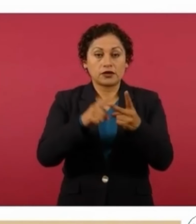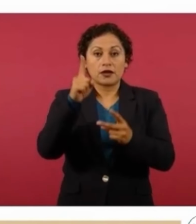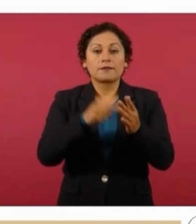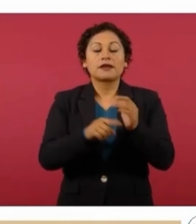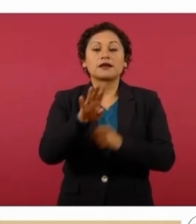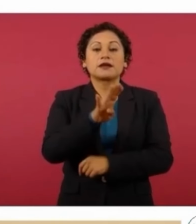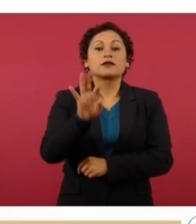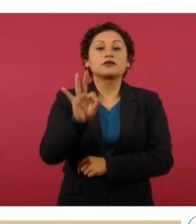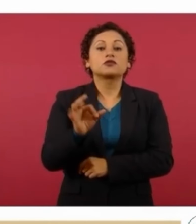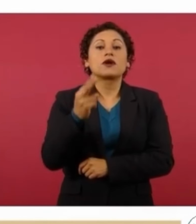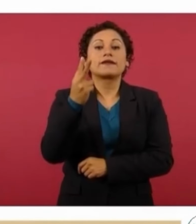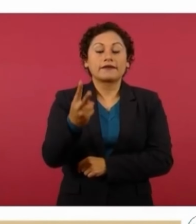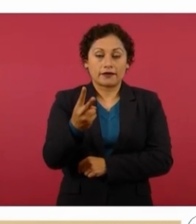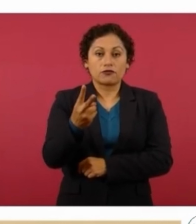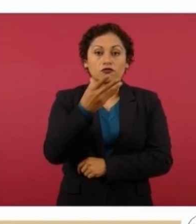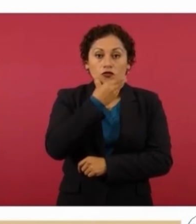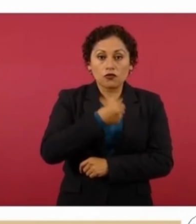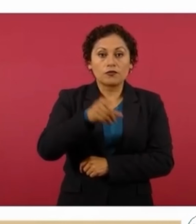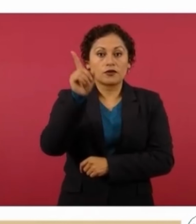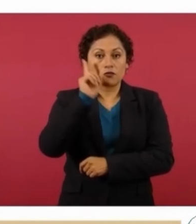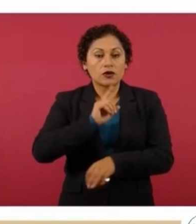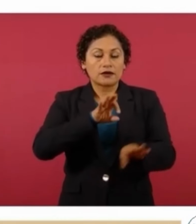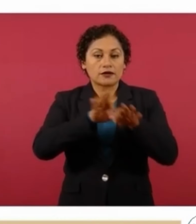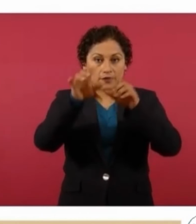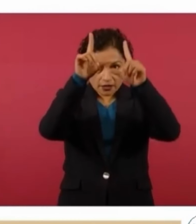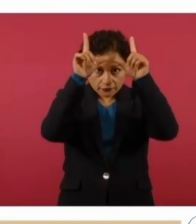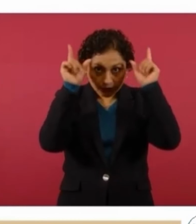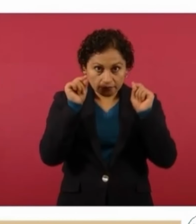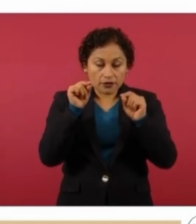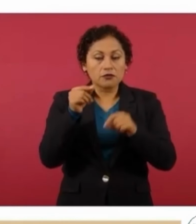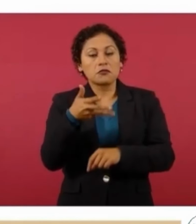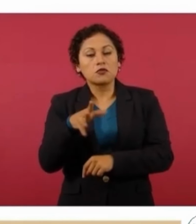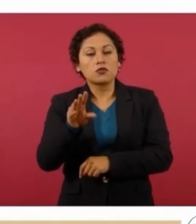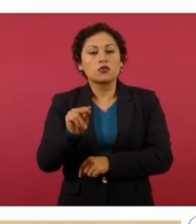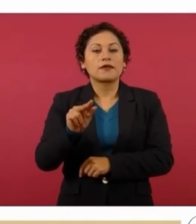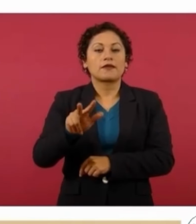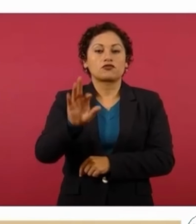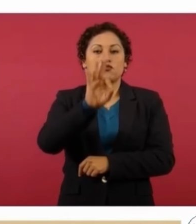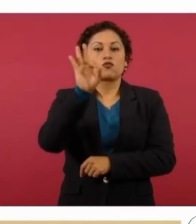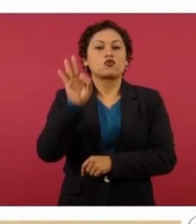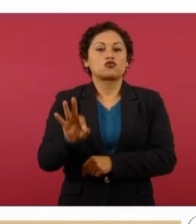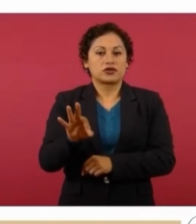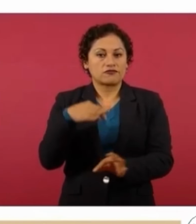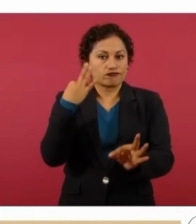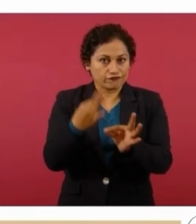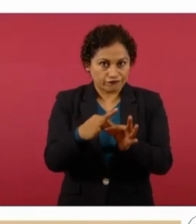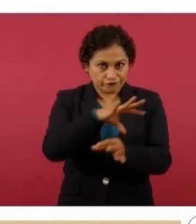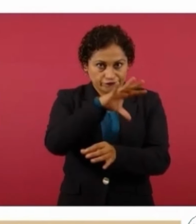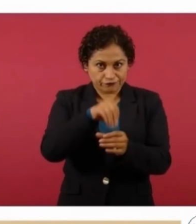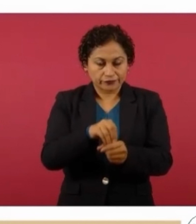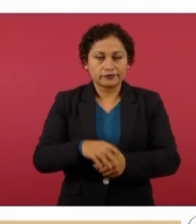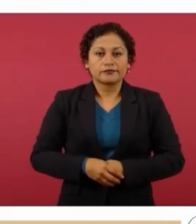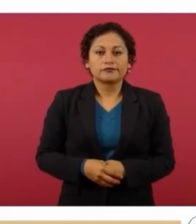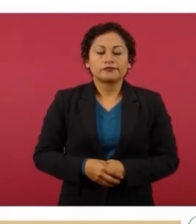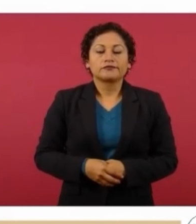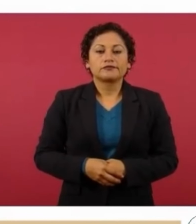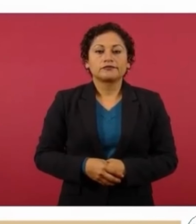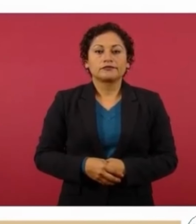1,542 compañeras y compañeros de personal de enfermería, que equivale a un 98% de cobertura.